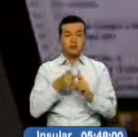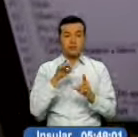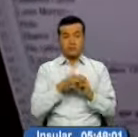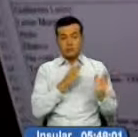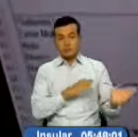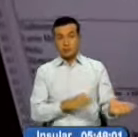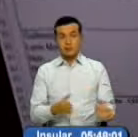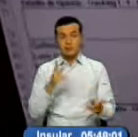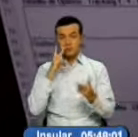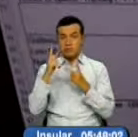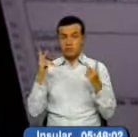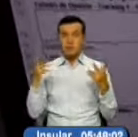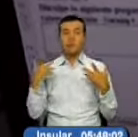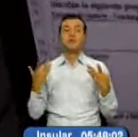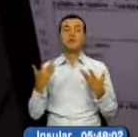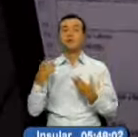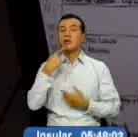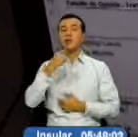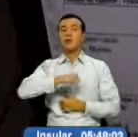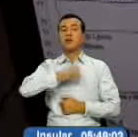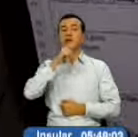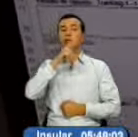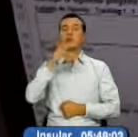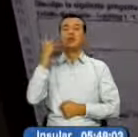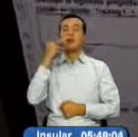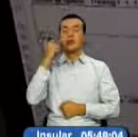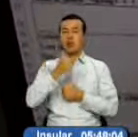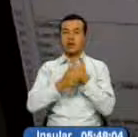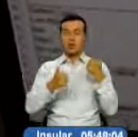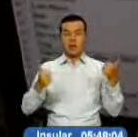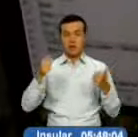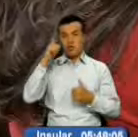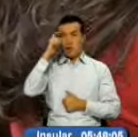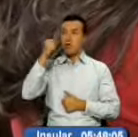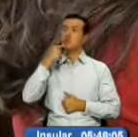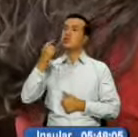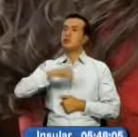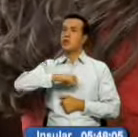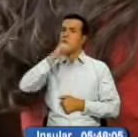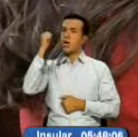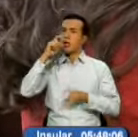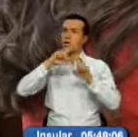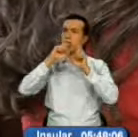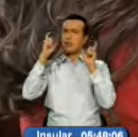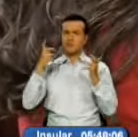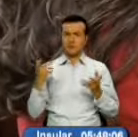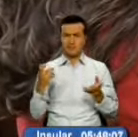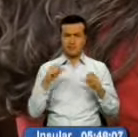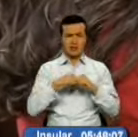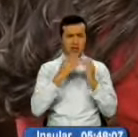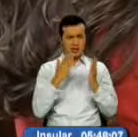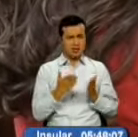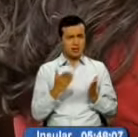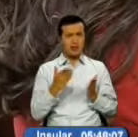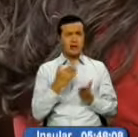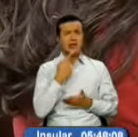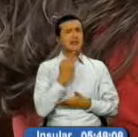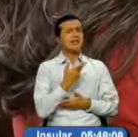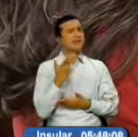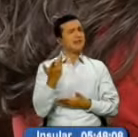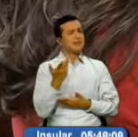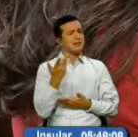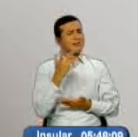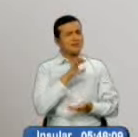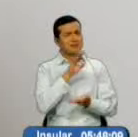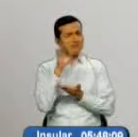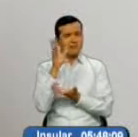electoral, las mismas que favorecían al candidato de derecha Guillermo Lasso. Alvarado cuestiona la inasistencia de Polibio Córdoba a la